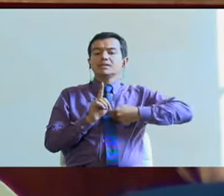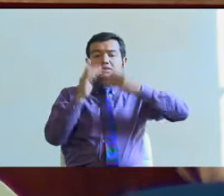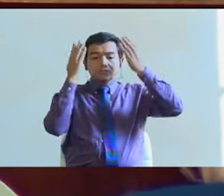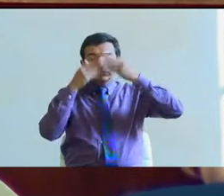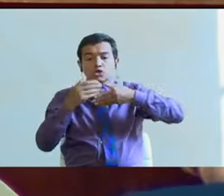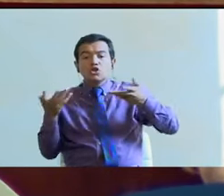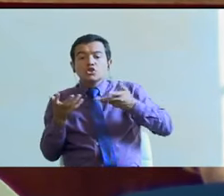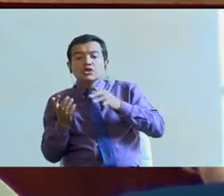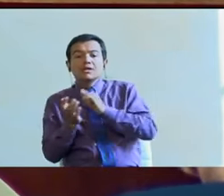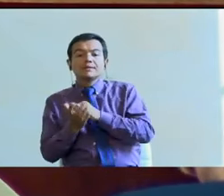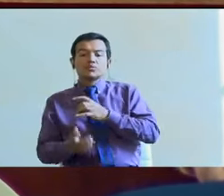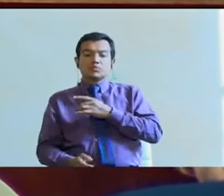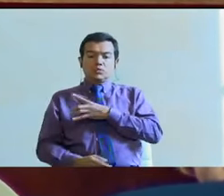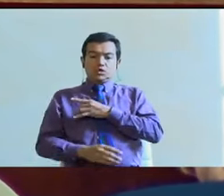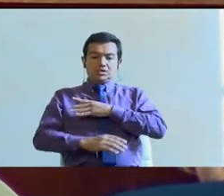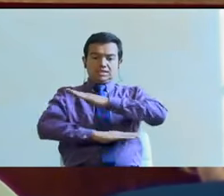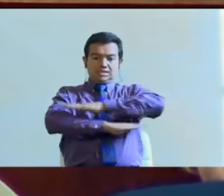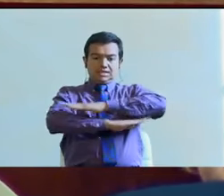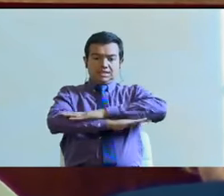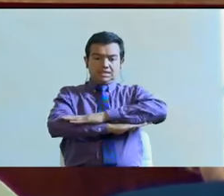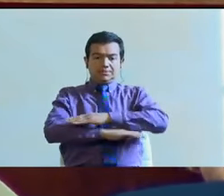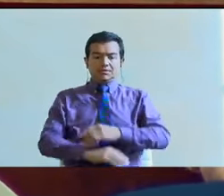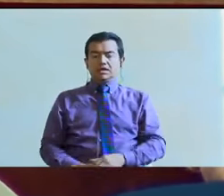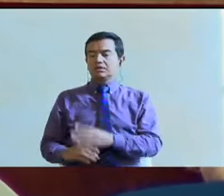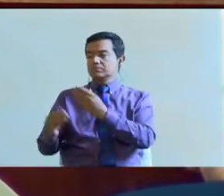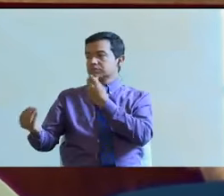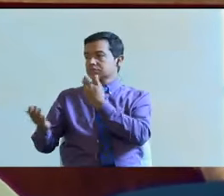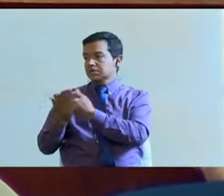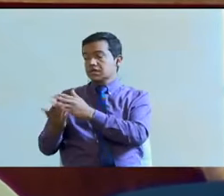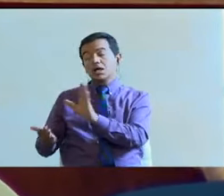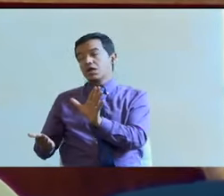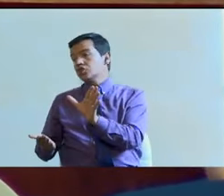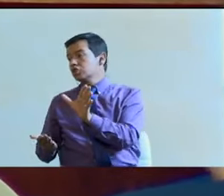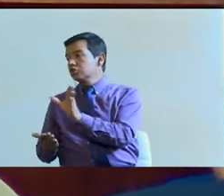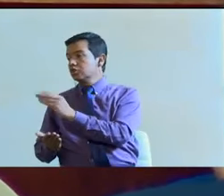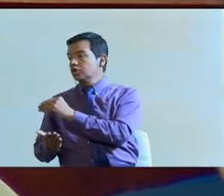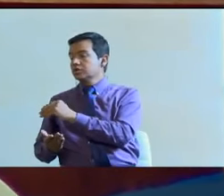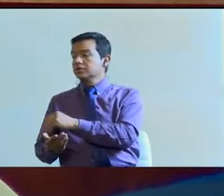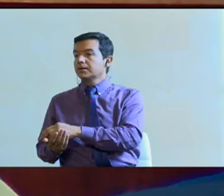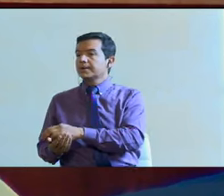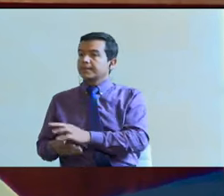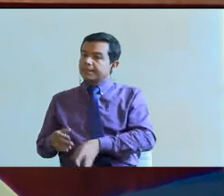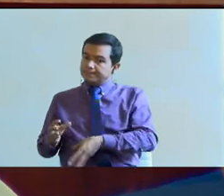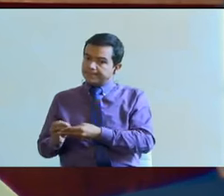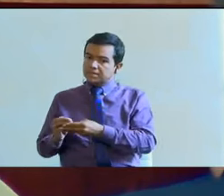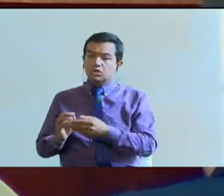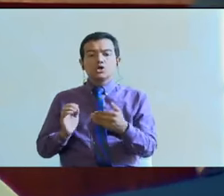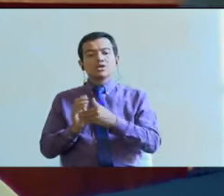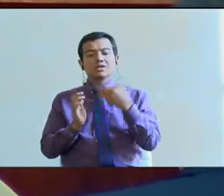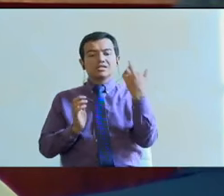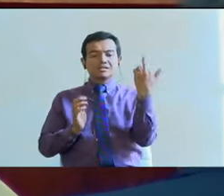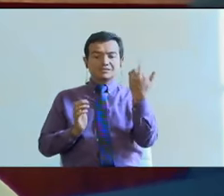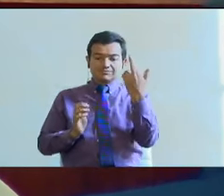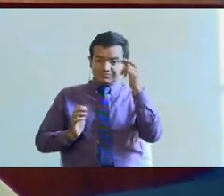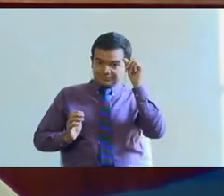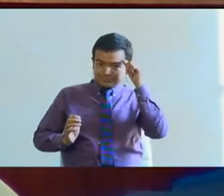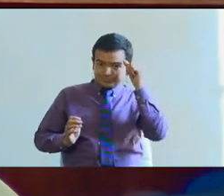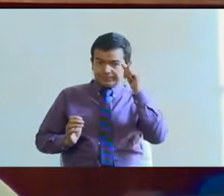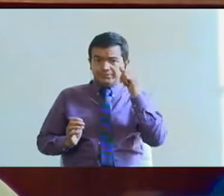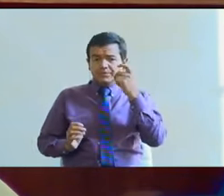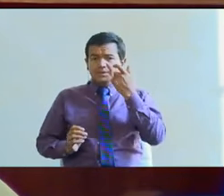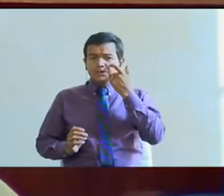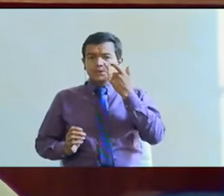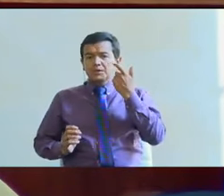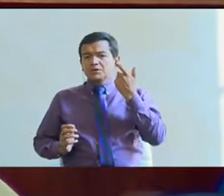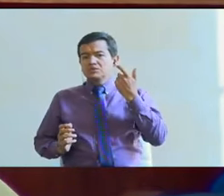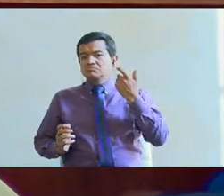ad en la embajada de chile Muchas gracias gracias a todos ustedes y les recuerdo que no solamente tenemos